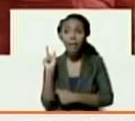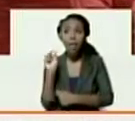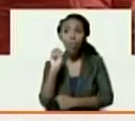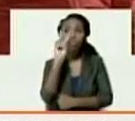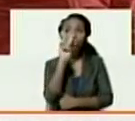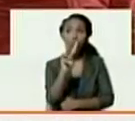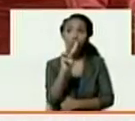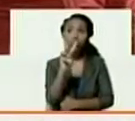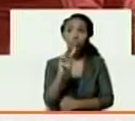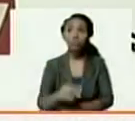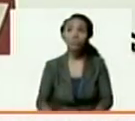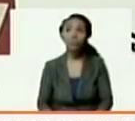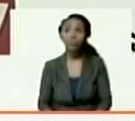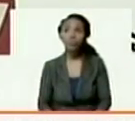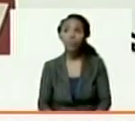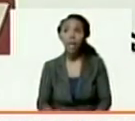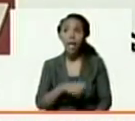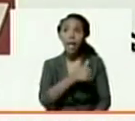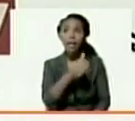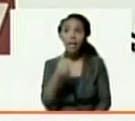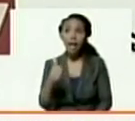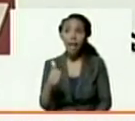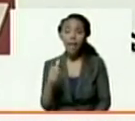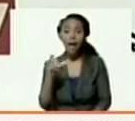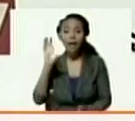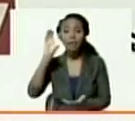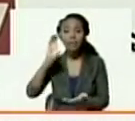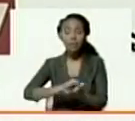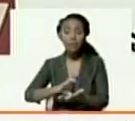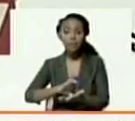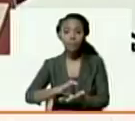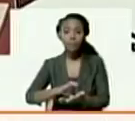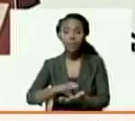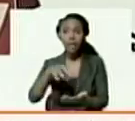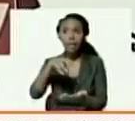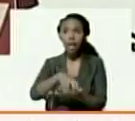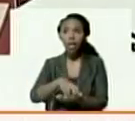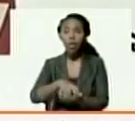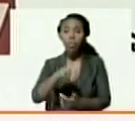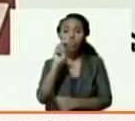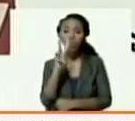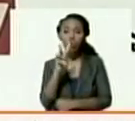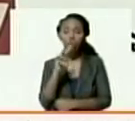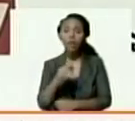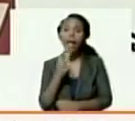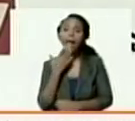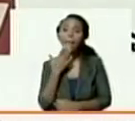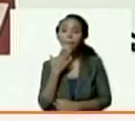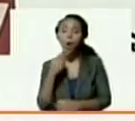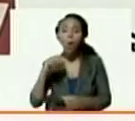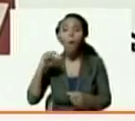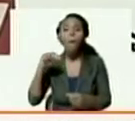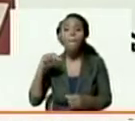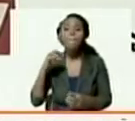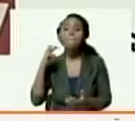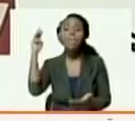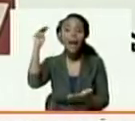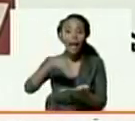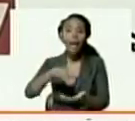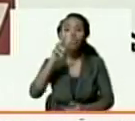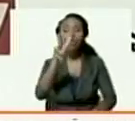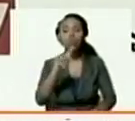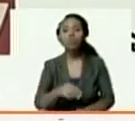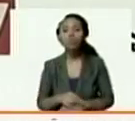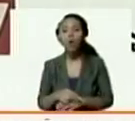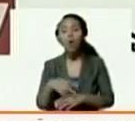dos en cada capital de estado. Por ejemplo, en Maracay, dos. El resto de los municipios va a